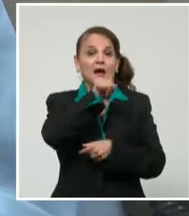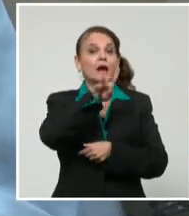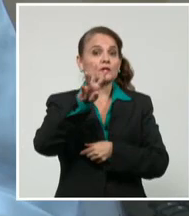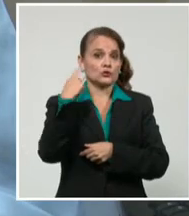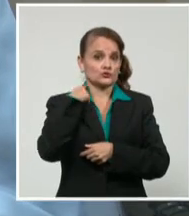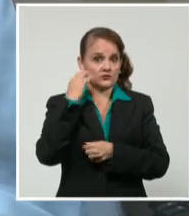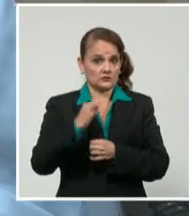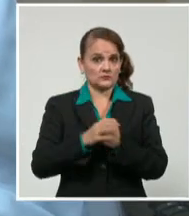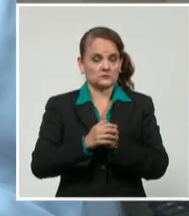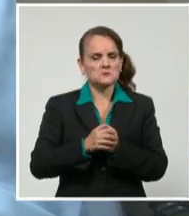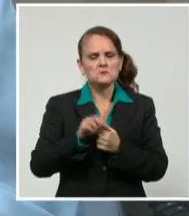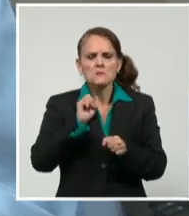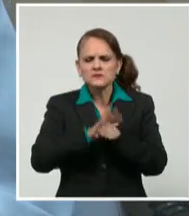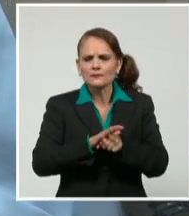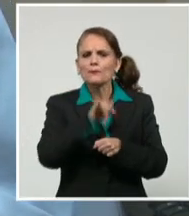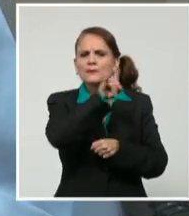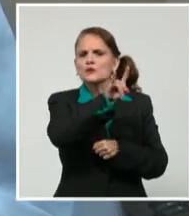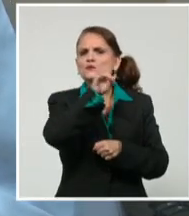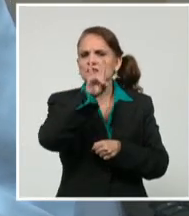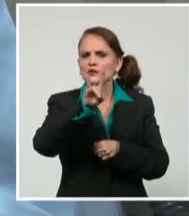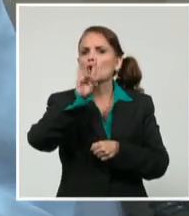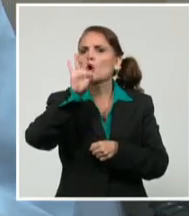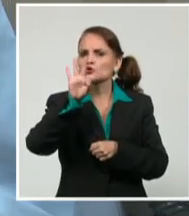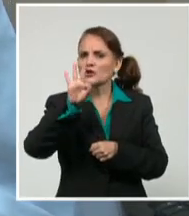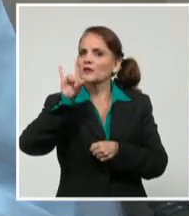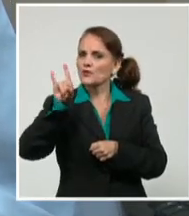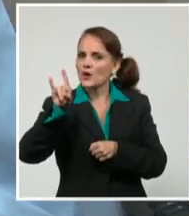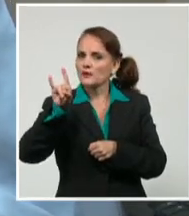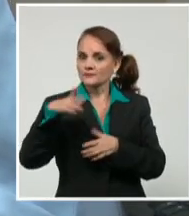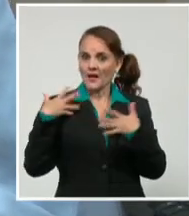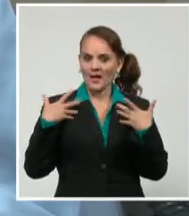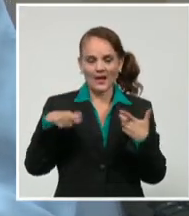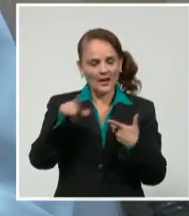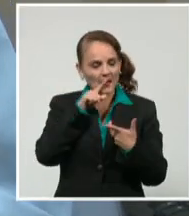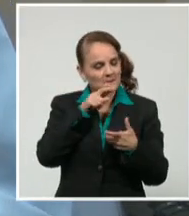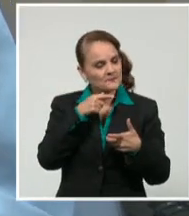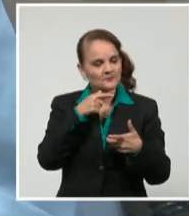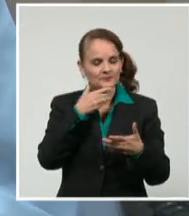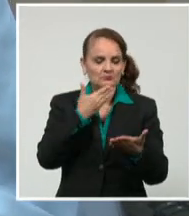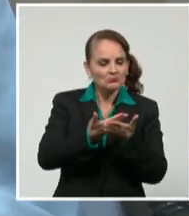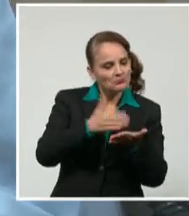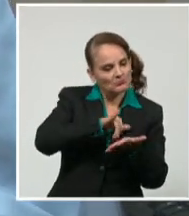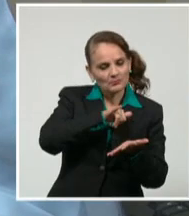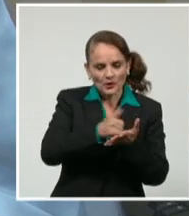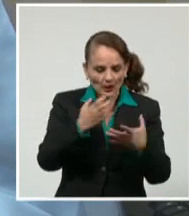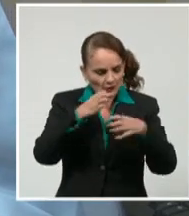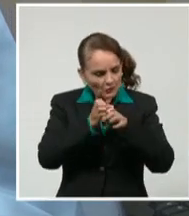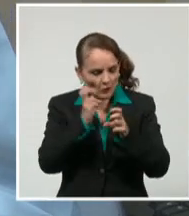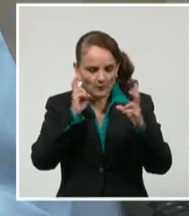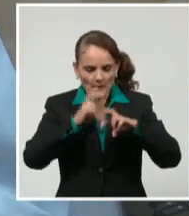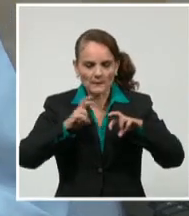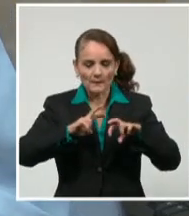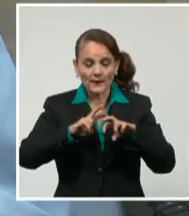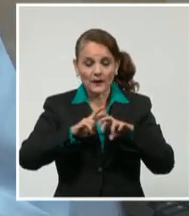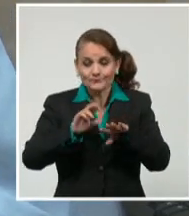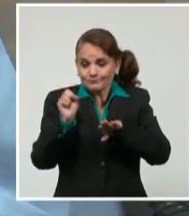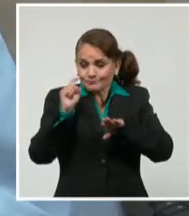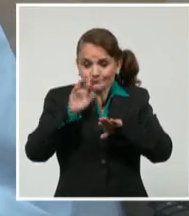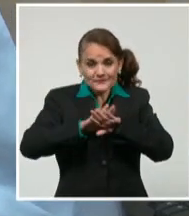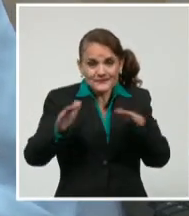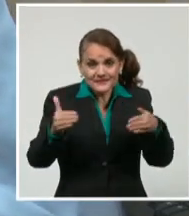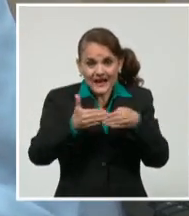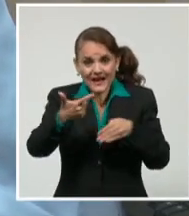una tremenda motivación y estamos hablando de que la vacuna estuvo culminada en el año 2003. O sea, en el año